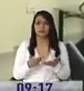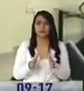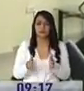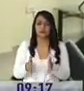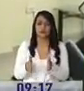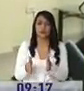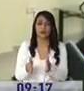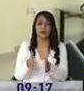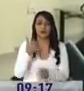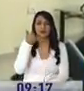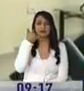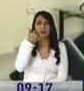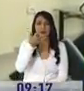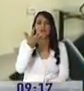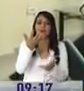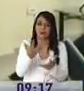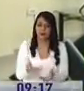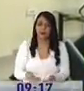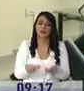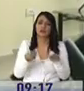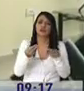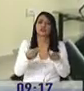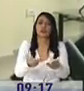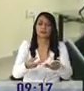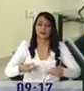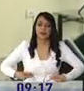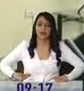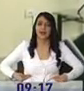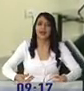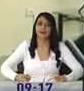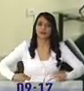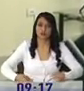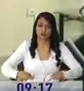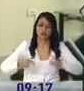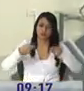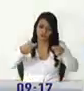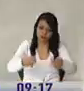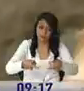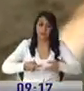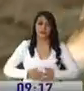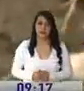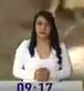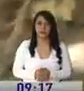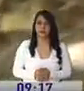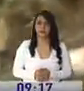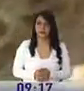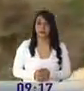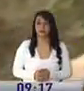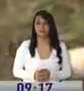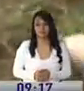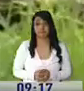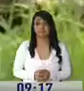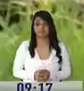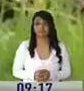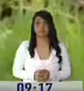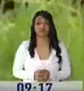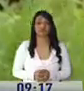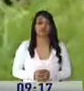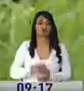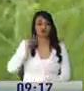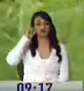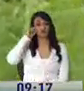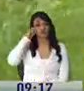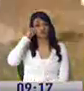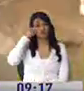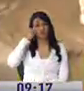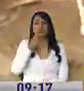nos ha llamado y que quiere hacerse cargo de los gastos quienes seguramente lo extrañará serán sus gatos y dos